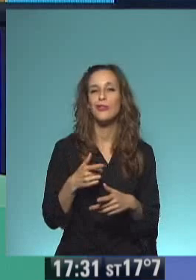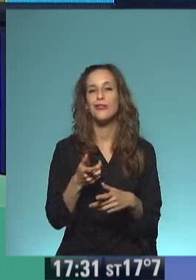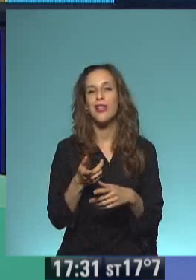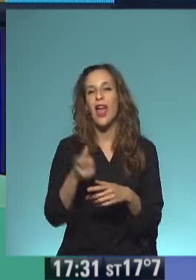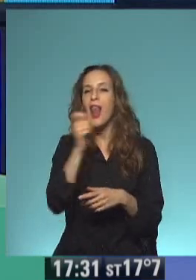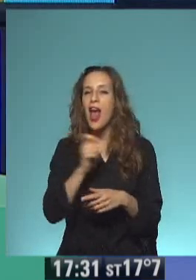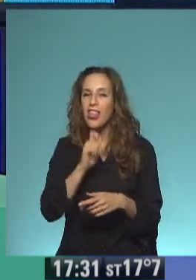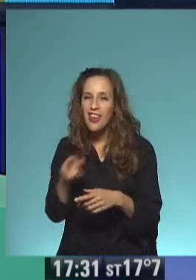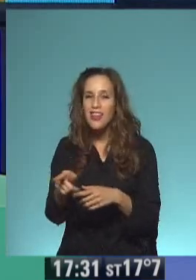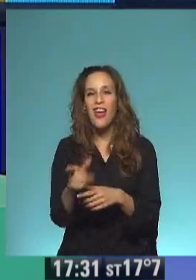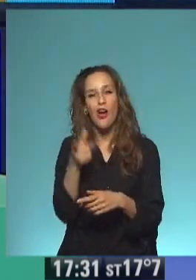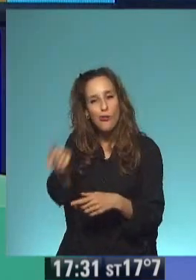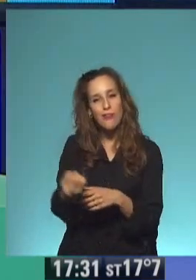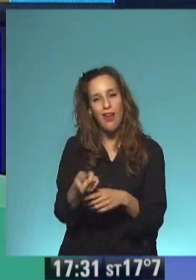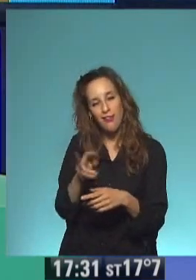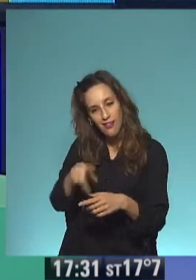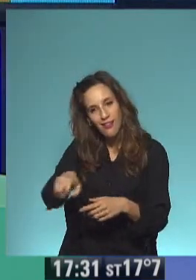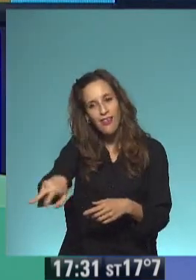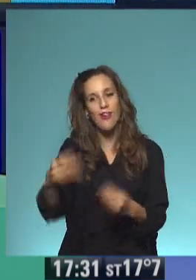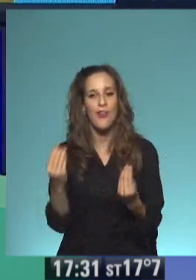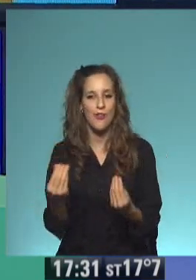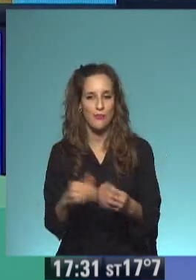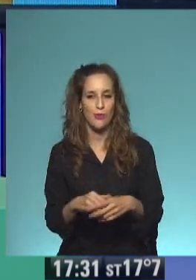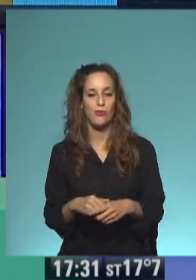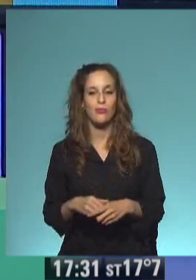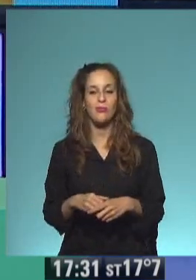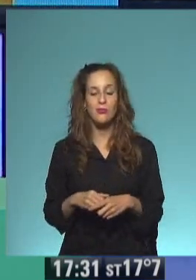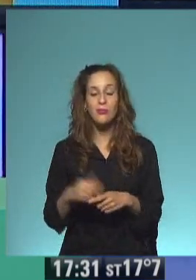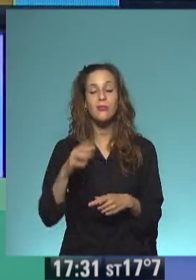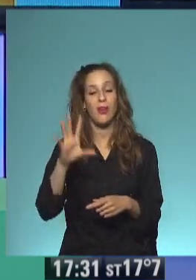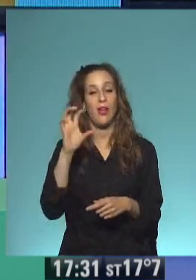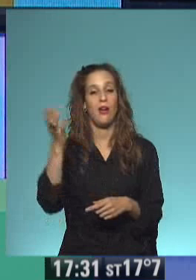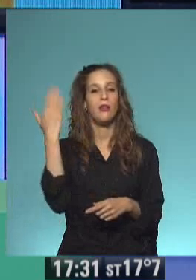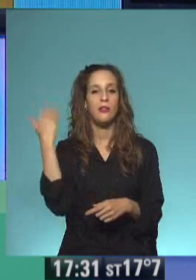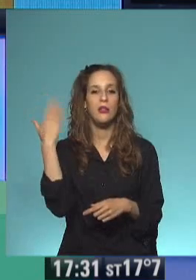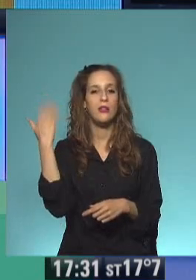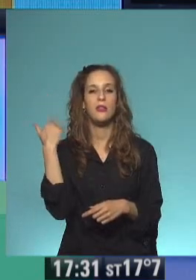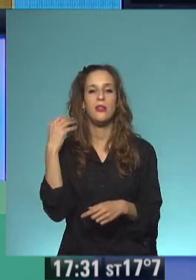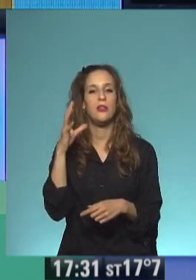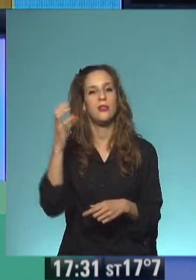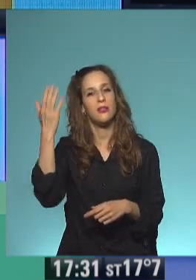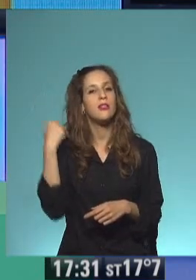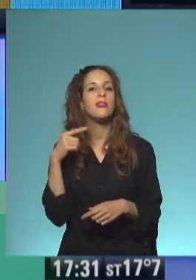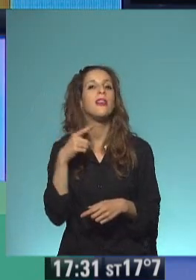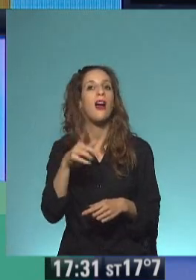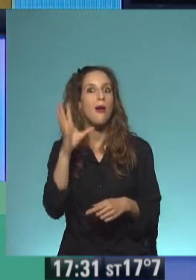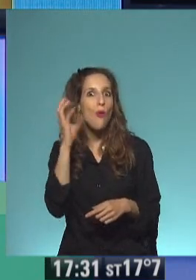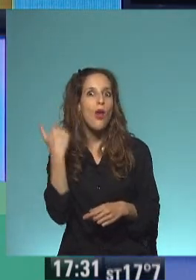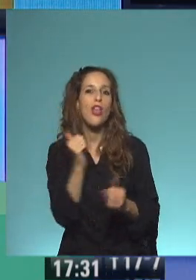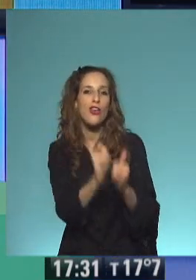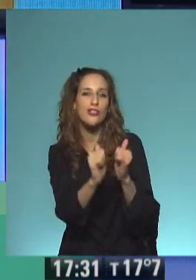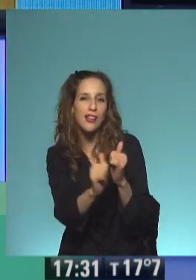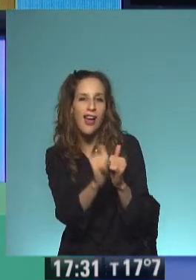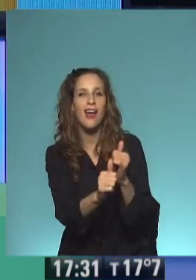A la heladería, ese recorrido deseado. Yo me acuerdo específicamente cuando iba a visitar a mi abuela Olga en Rosario, que había una